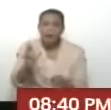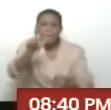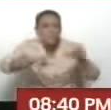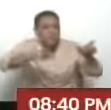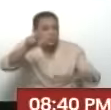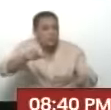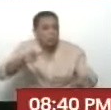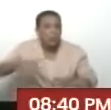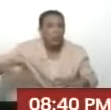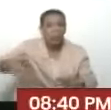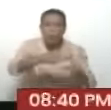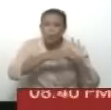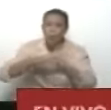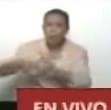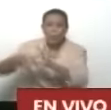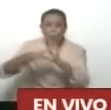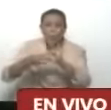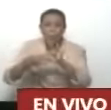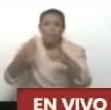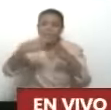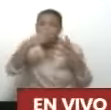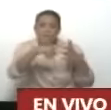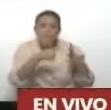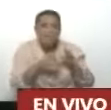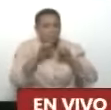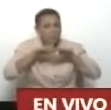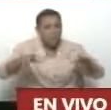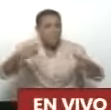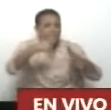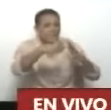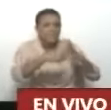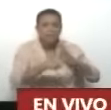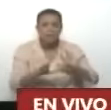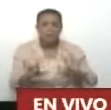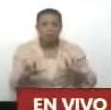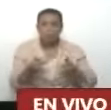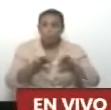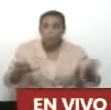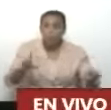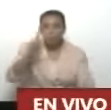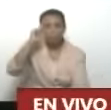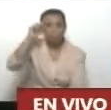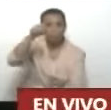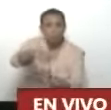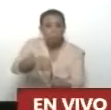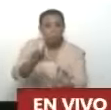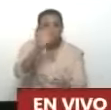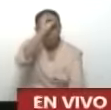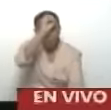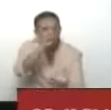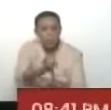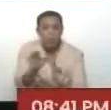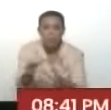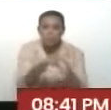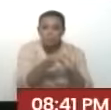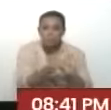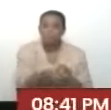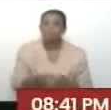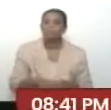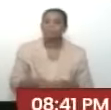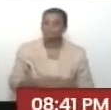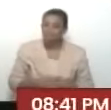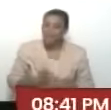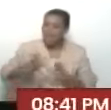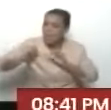cómo un pueblo junto, totalmente junto, unido, podía ir en pos de un fin en común. Estamos unidos y creo que esto es